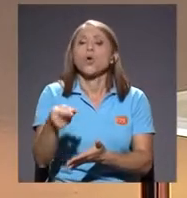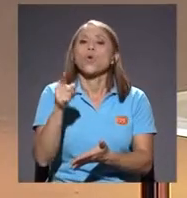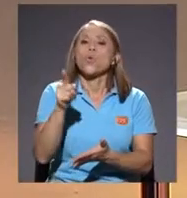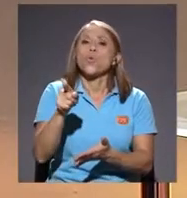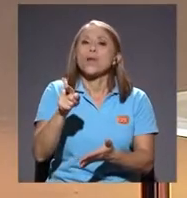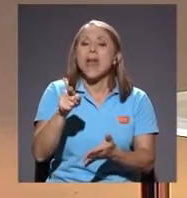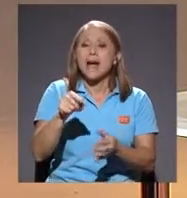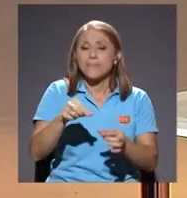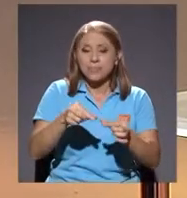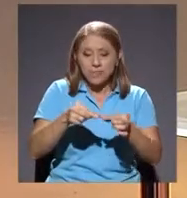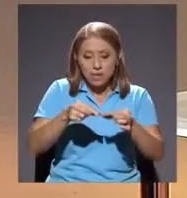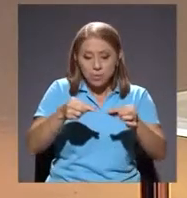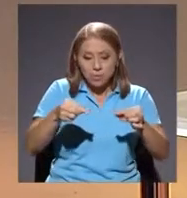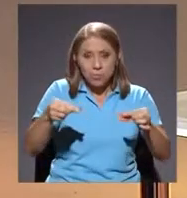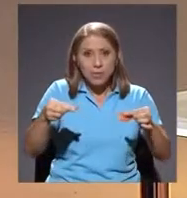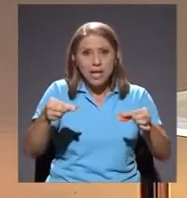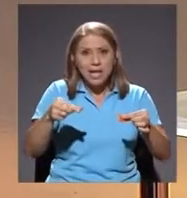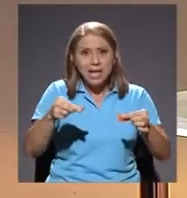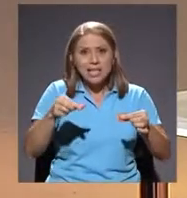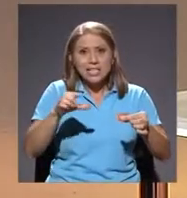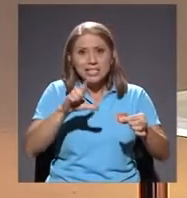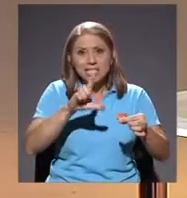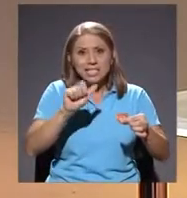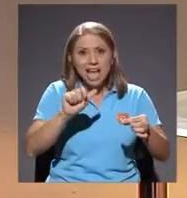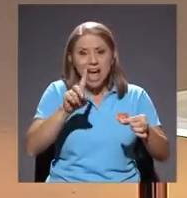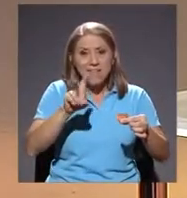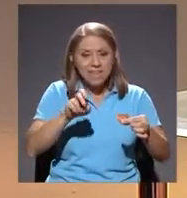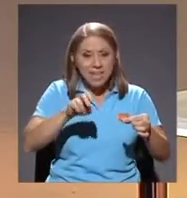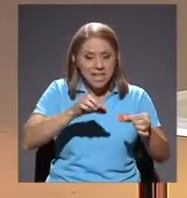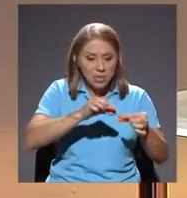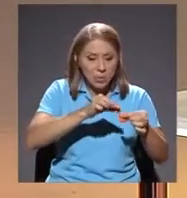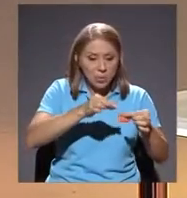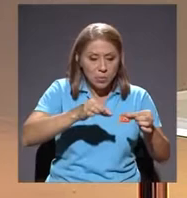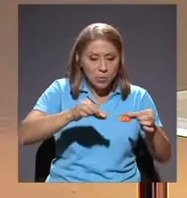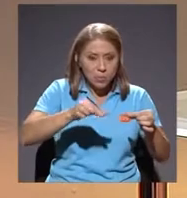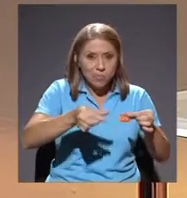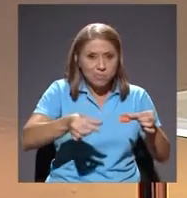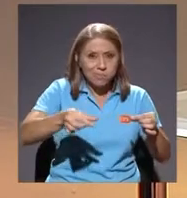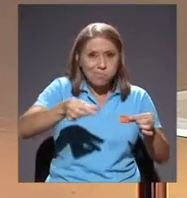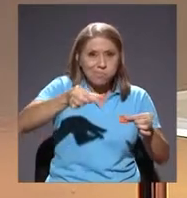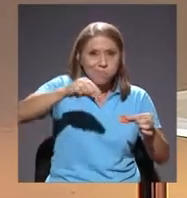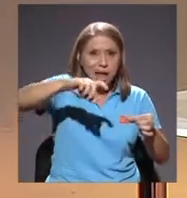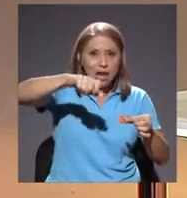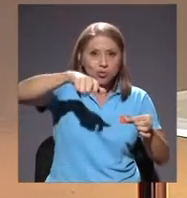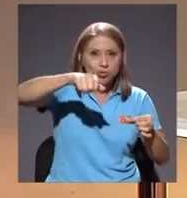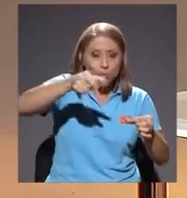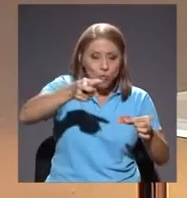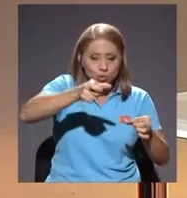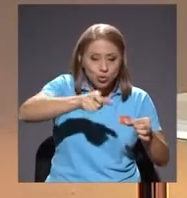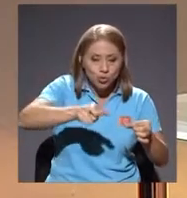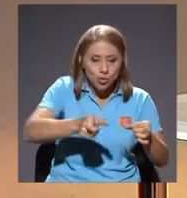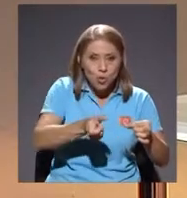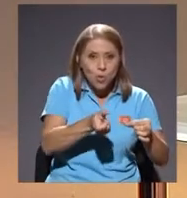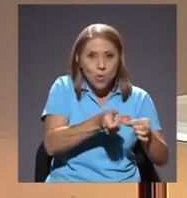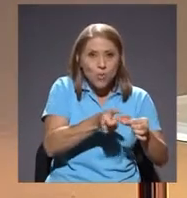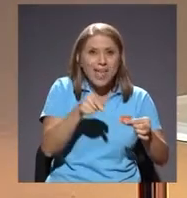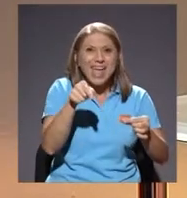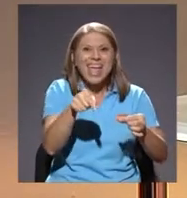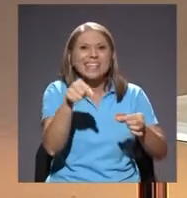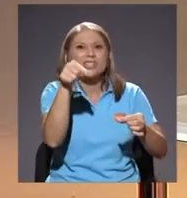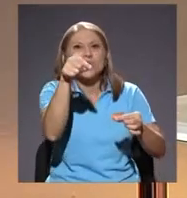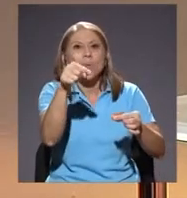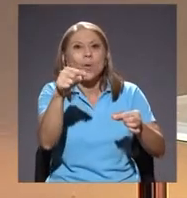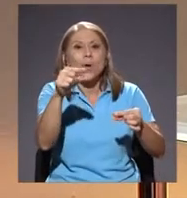porque va que va conectada con los tubos eso viene en una cosita